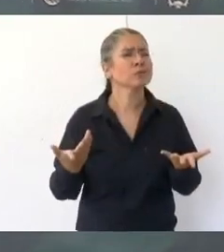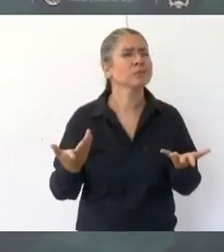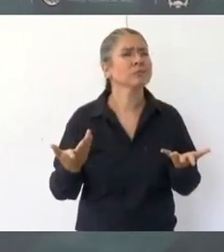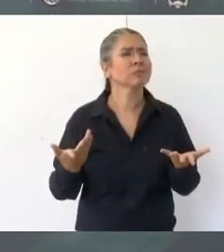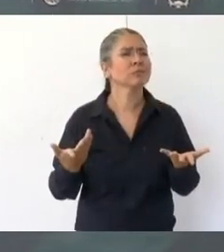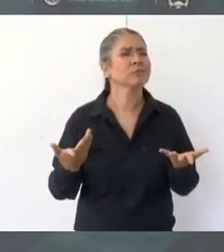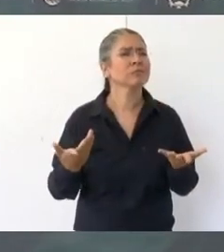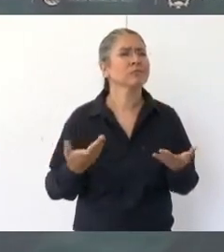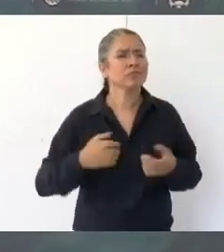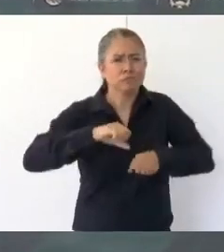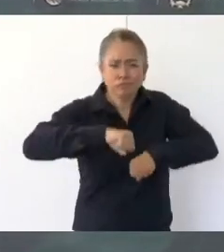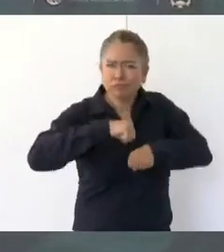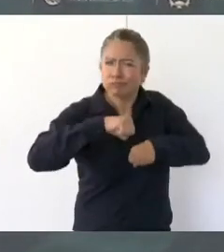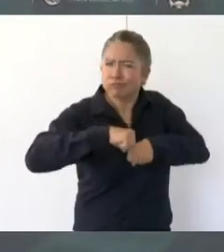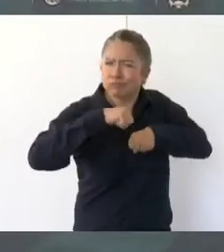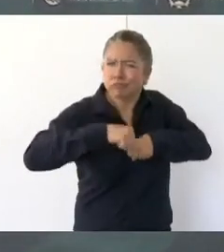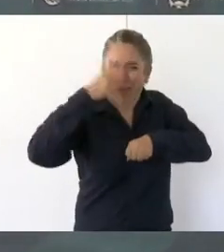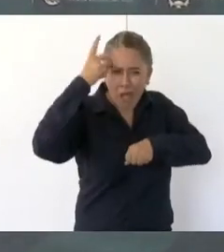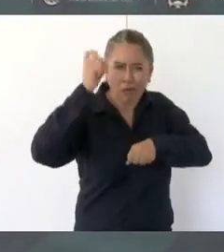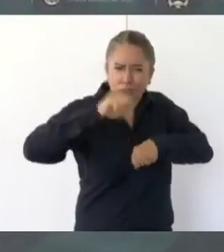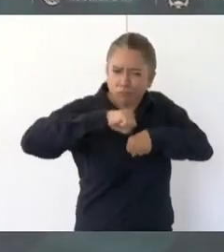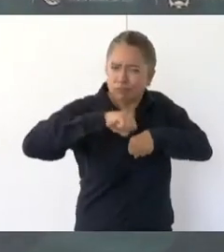A caballo y en ferrocarril,